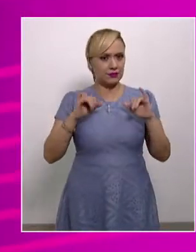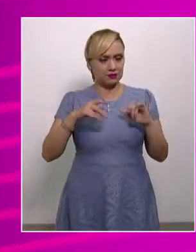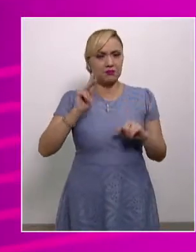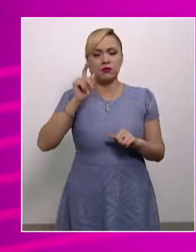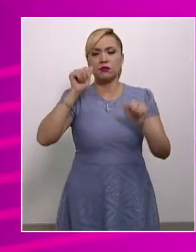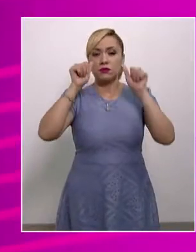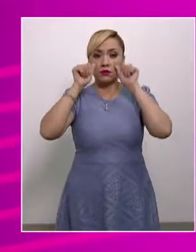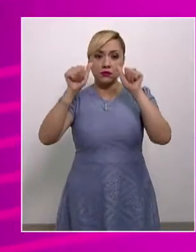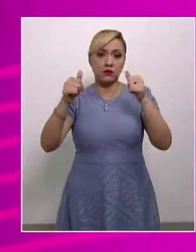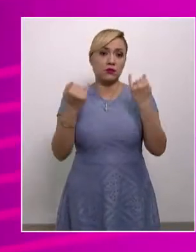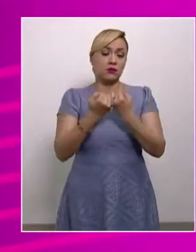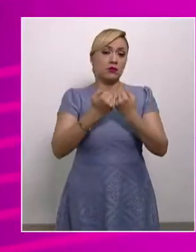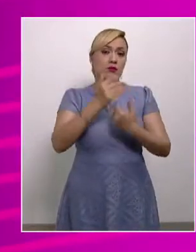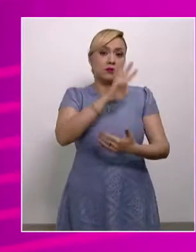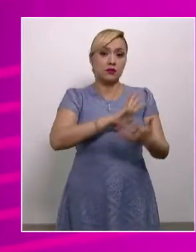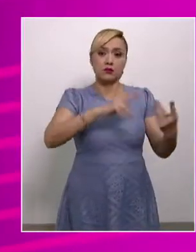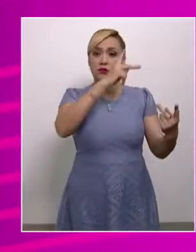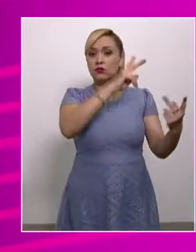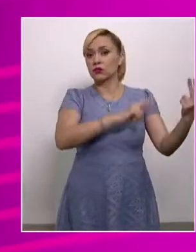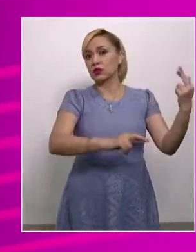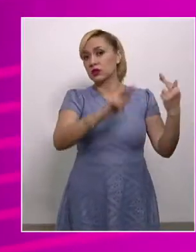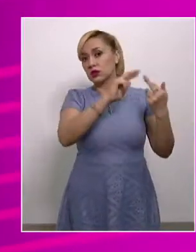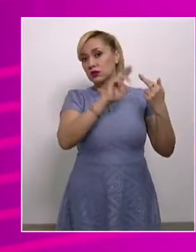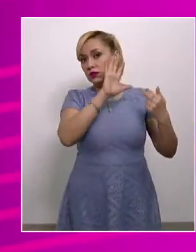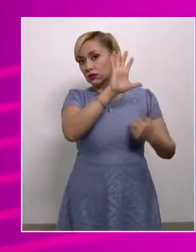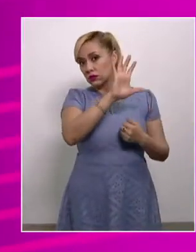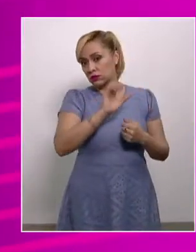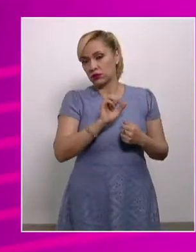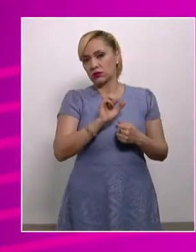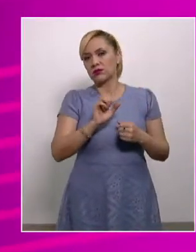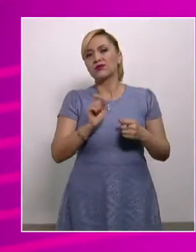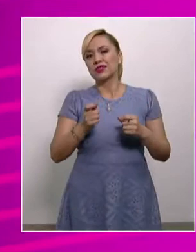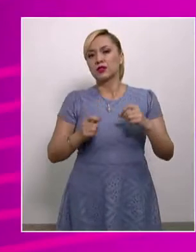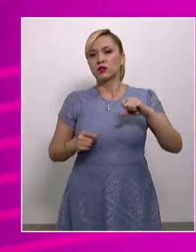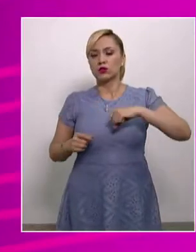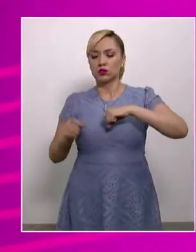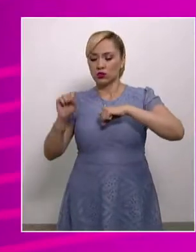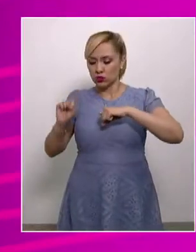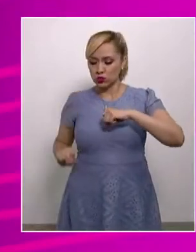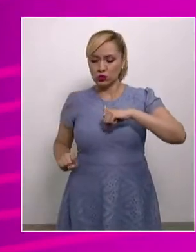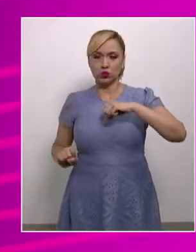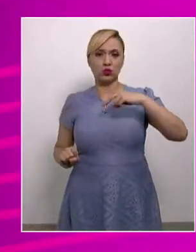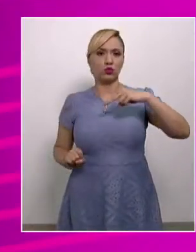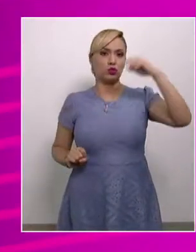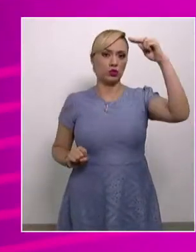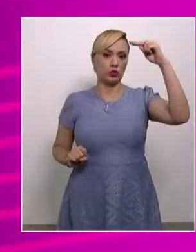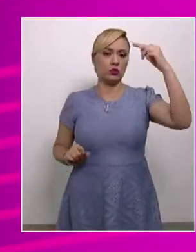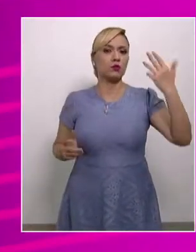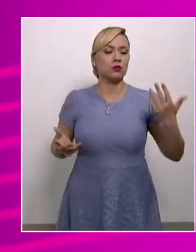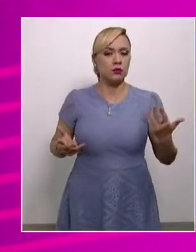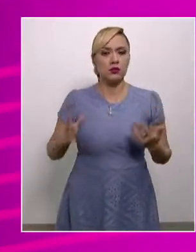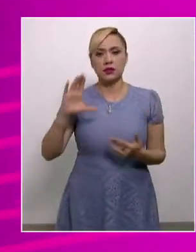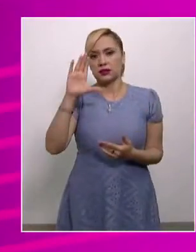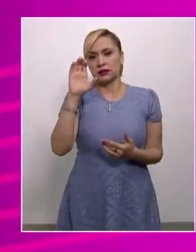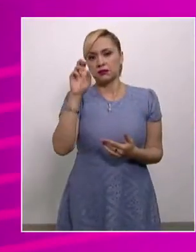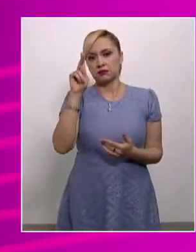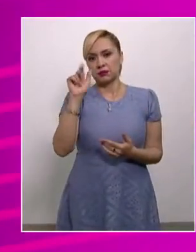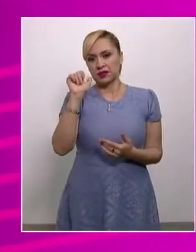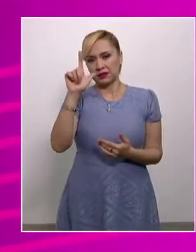que atañe a la región, y el propio Plan Integral de Desarrollo que entregó la CEPAL también